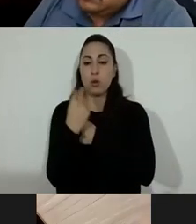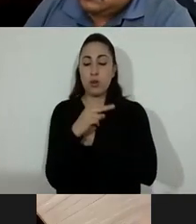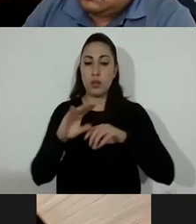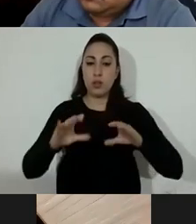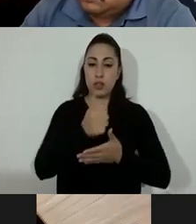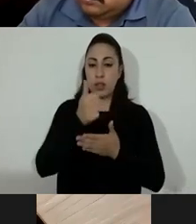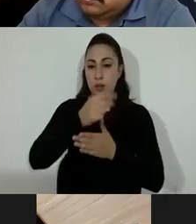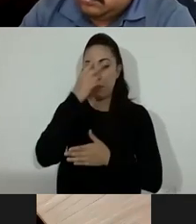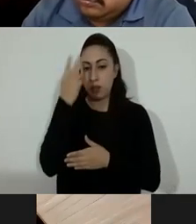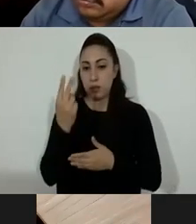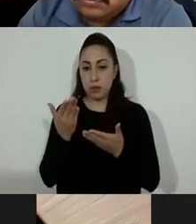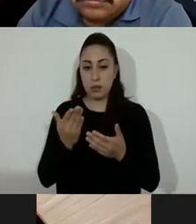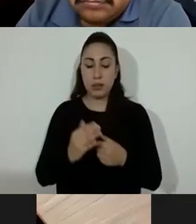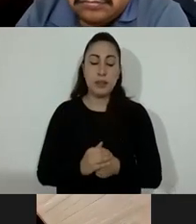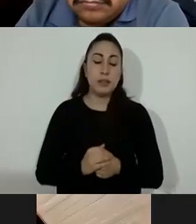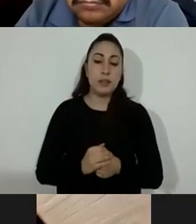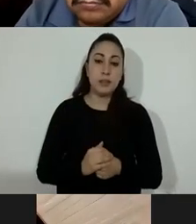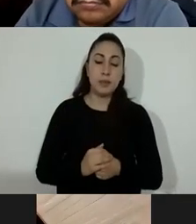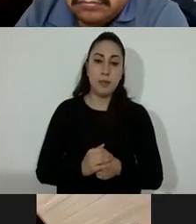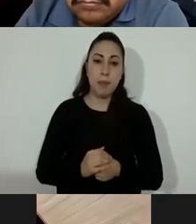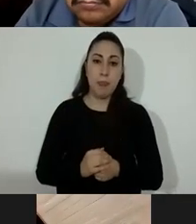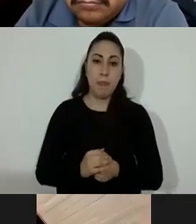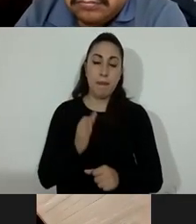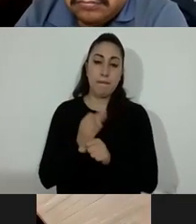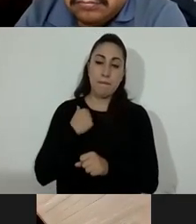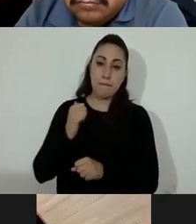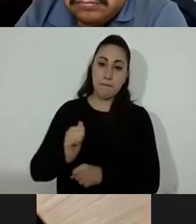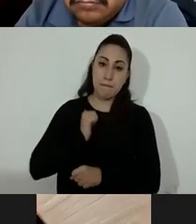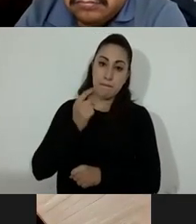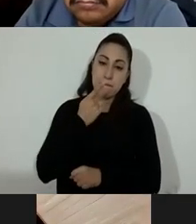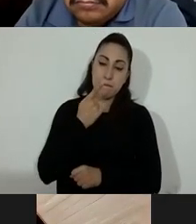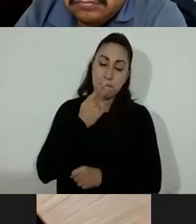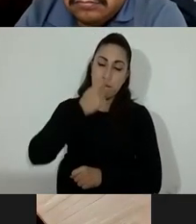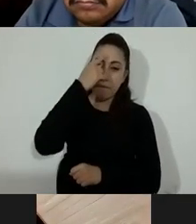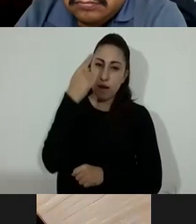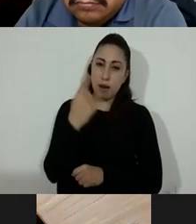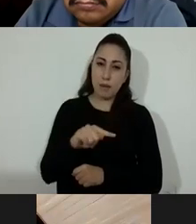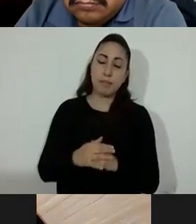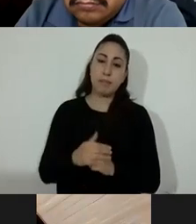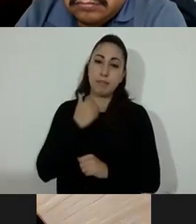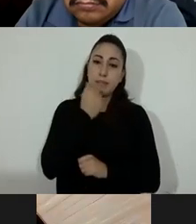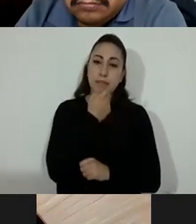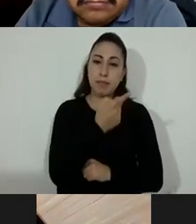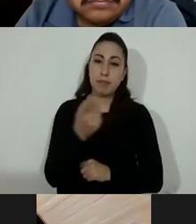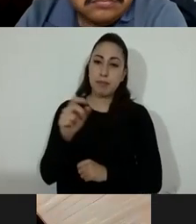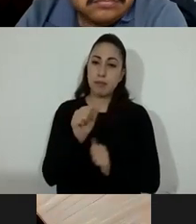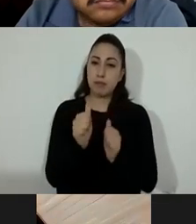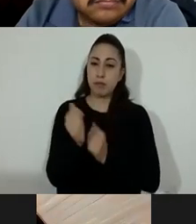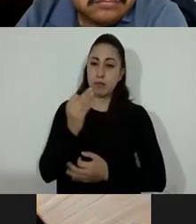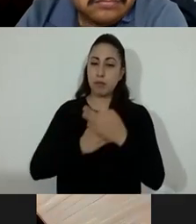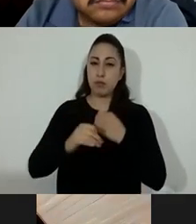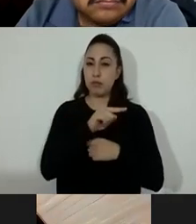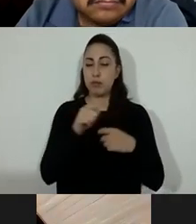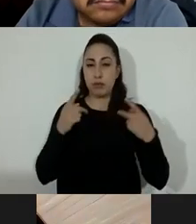de México y aprovecho el uso de la voz para reiterar a toda la ciudadanía y